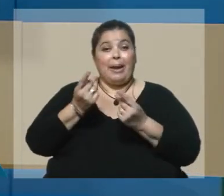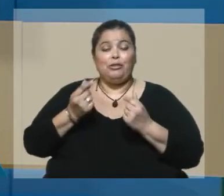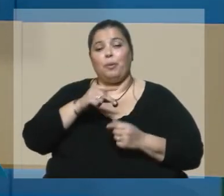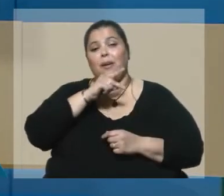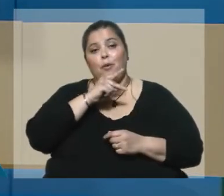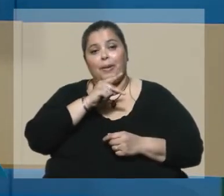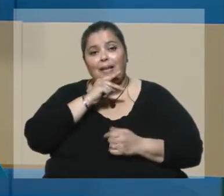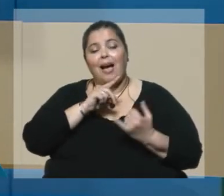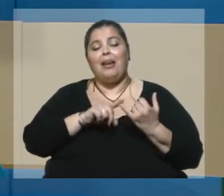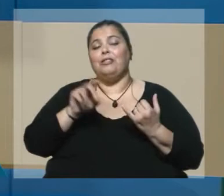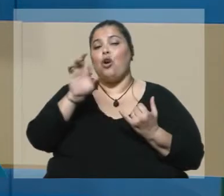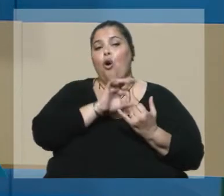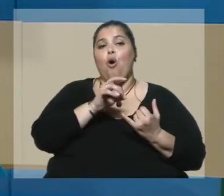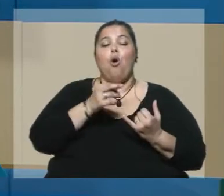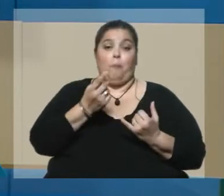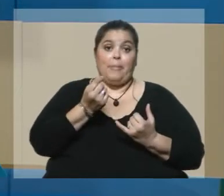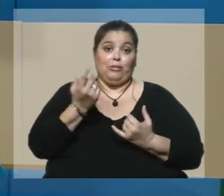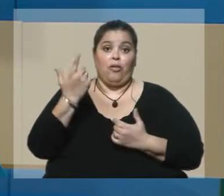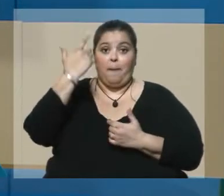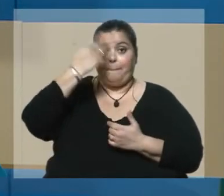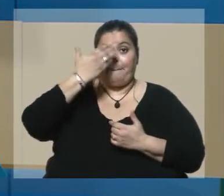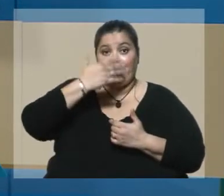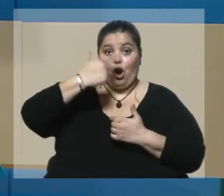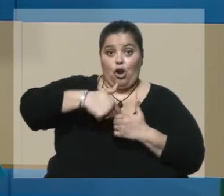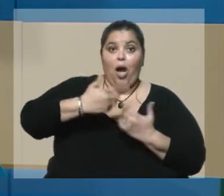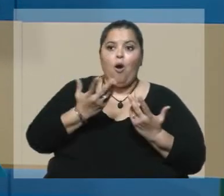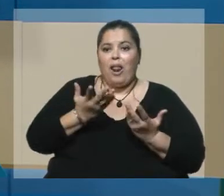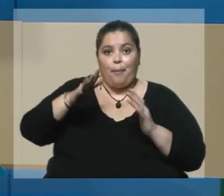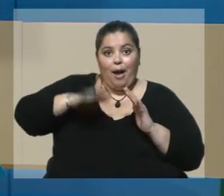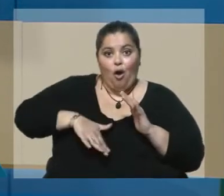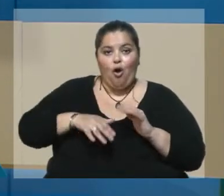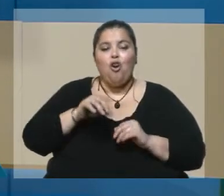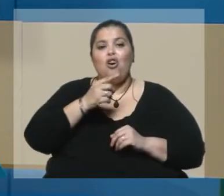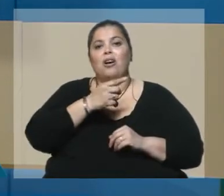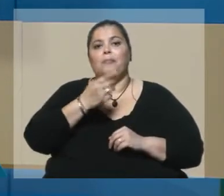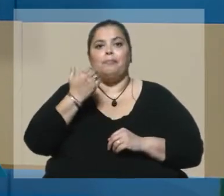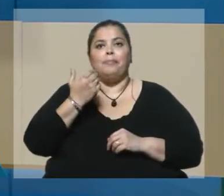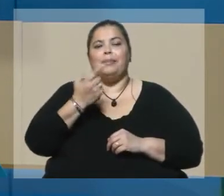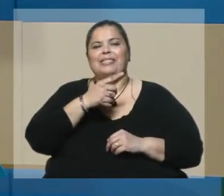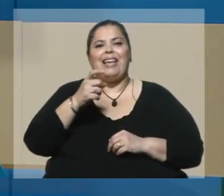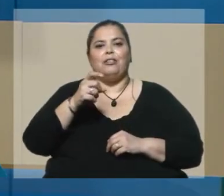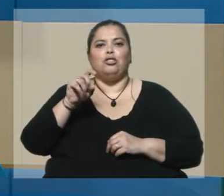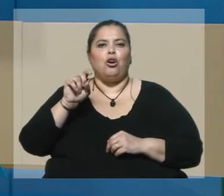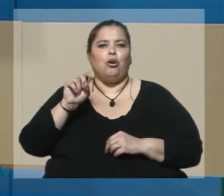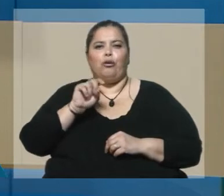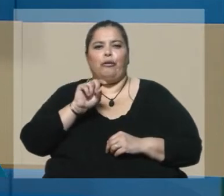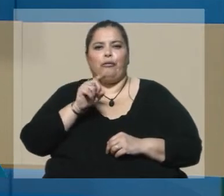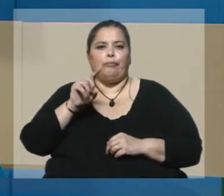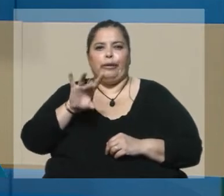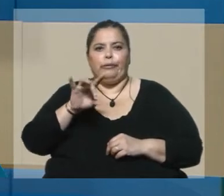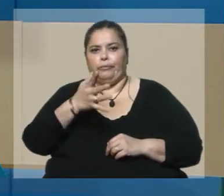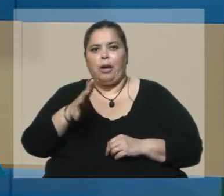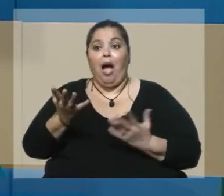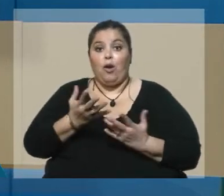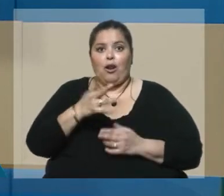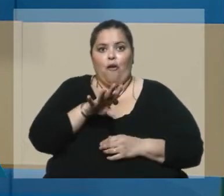este y obviamente el precio del petróleo está baja el precio del petróleo de ciento y pico a 90 En definitiva es porque el mundo va